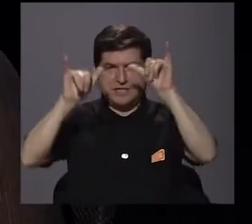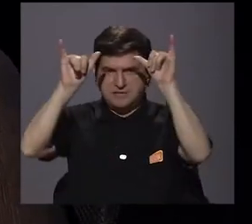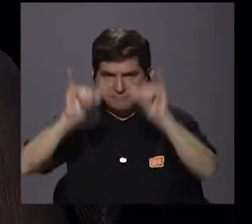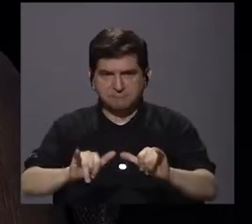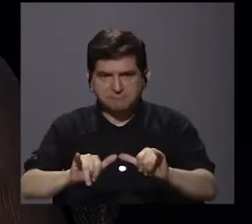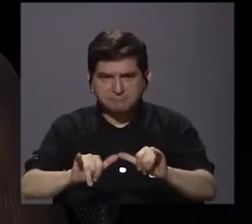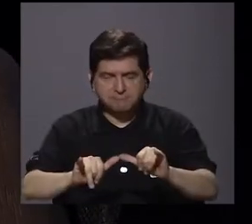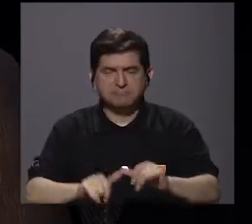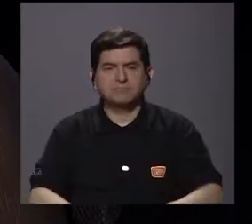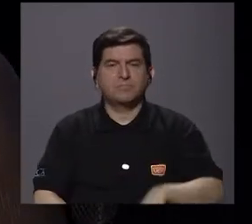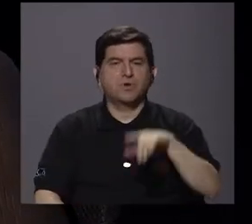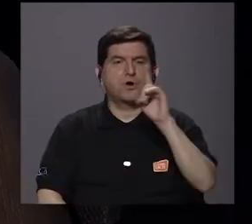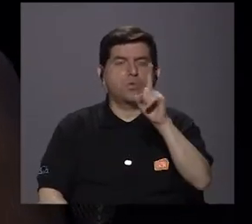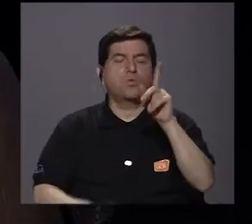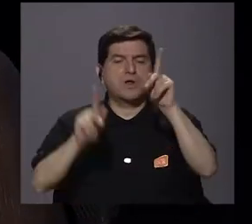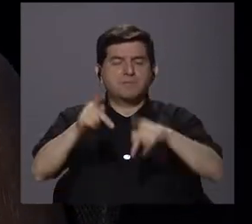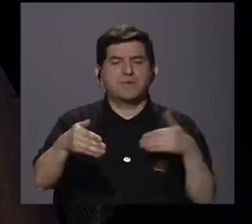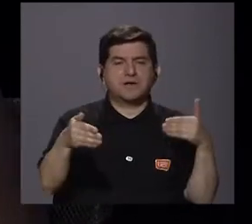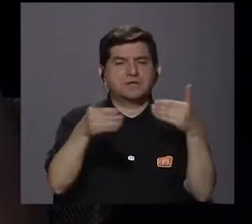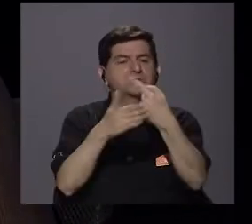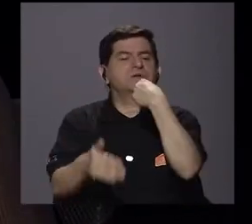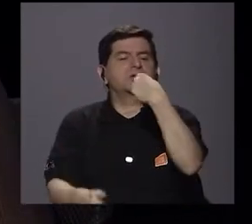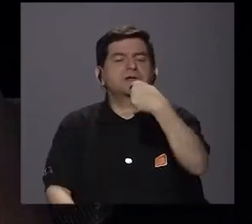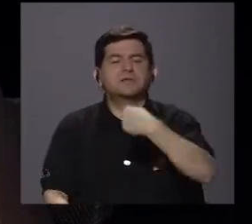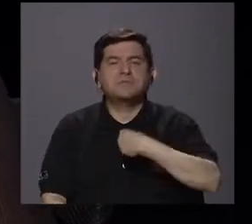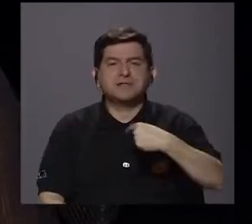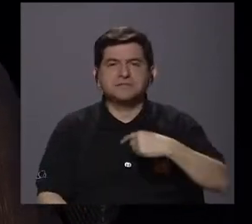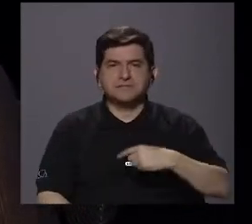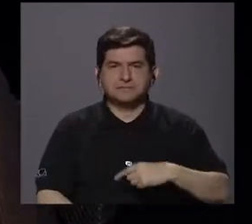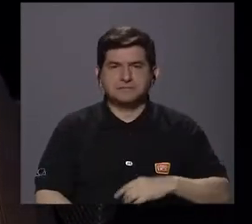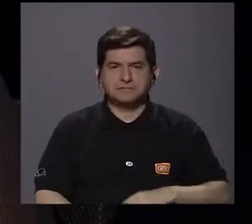rato, uno de ellos se acerca y me dice,